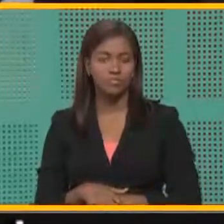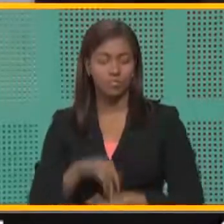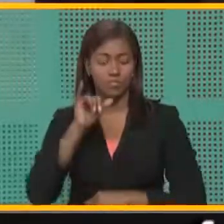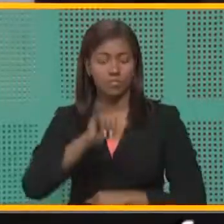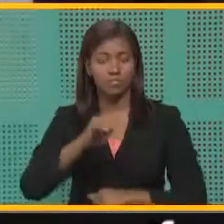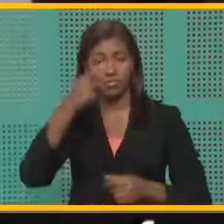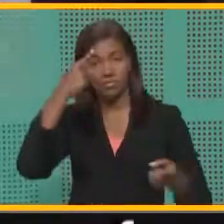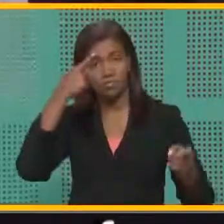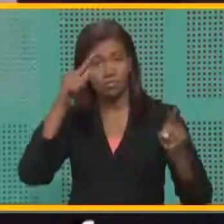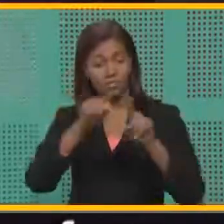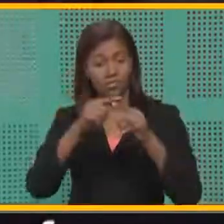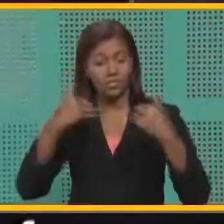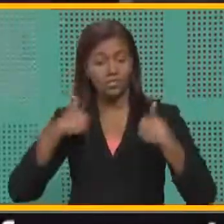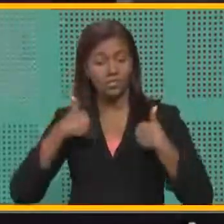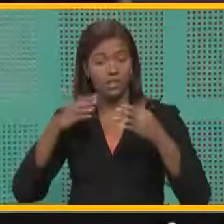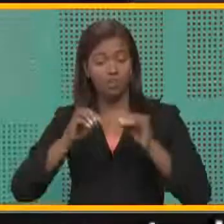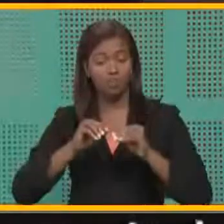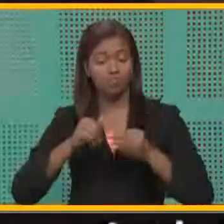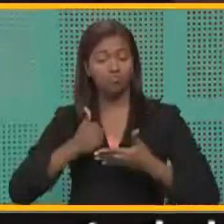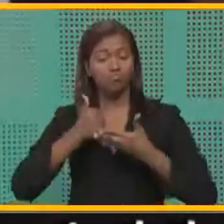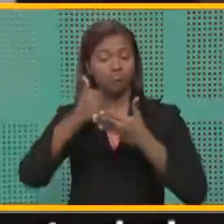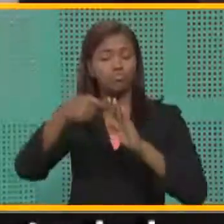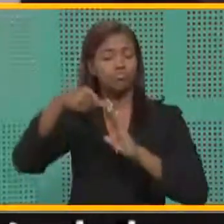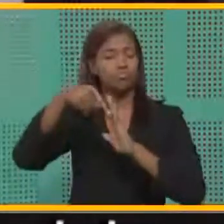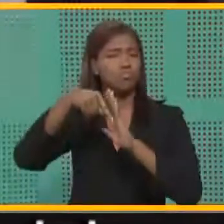acuerdo profundiza